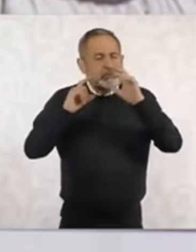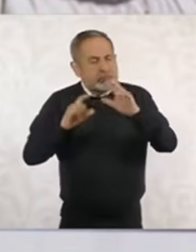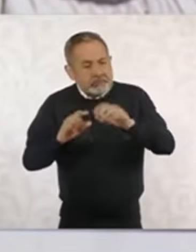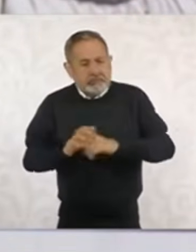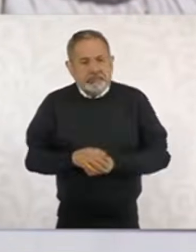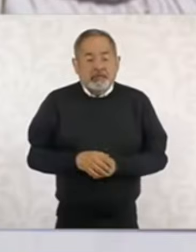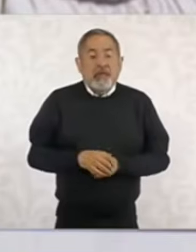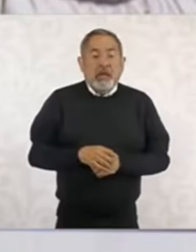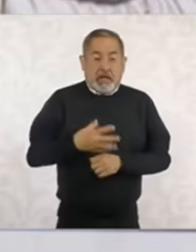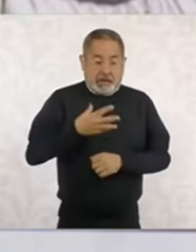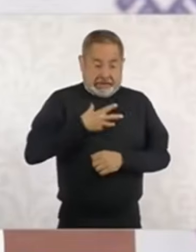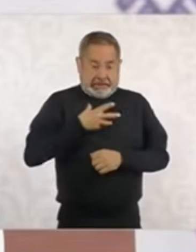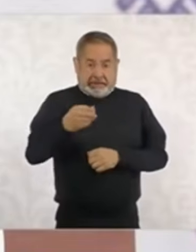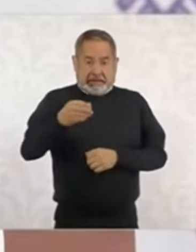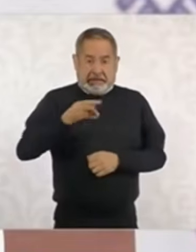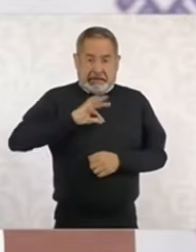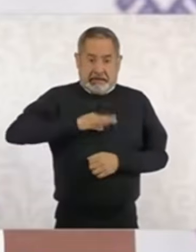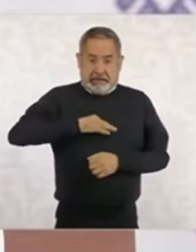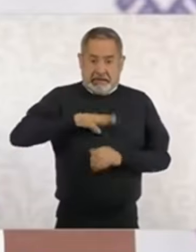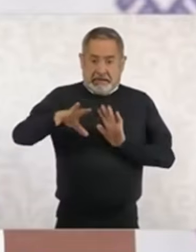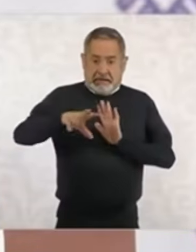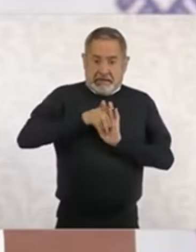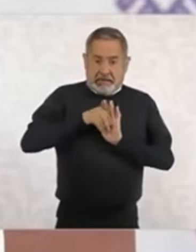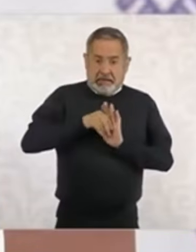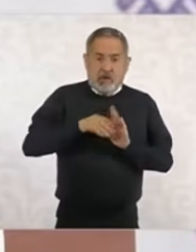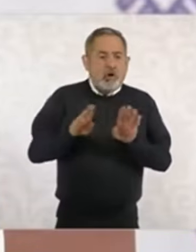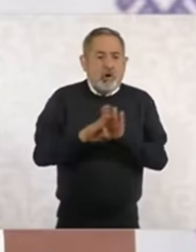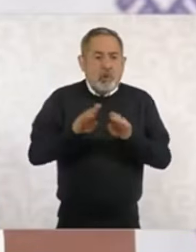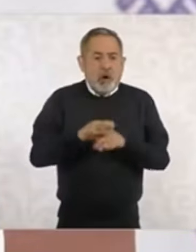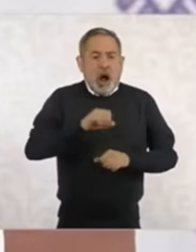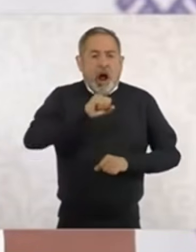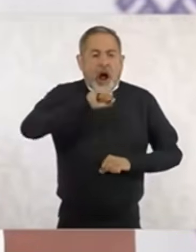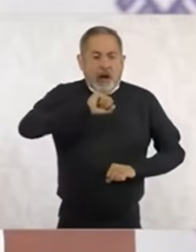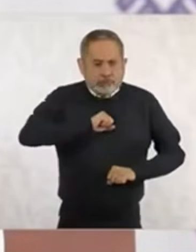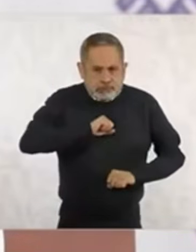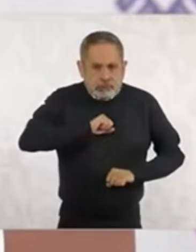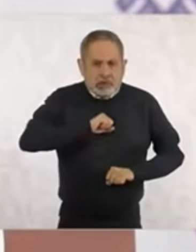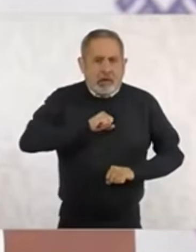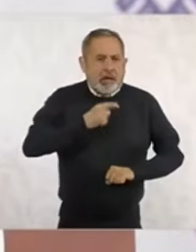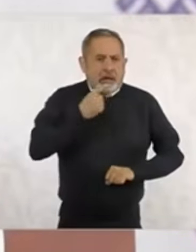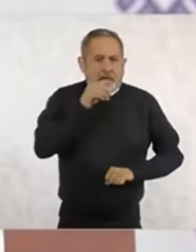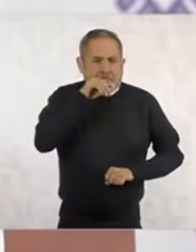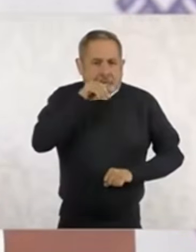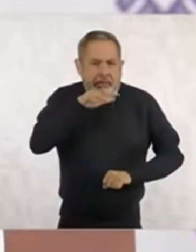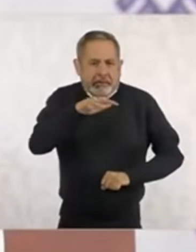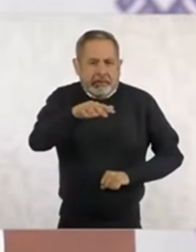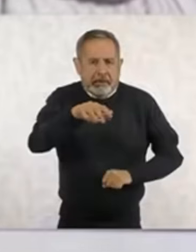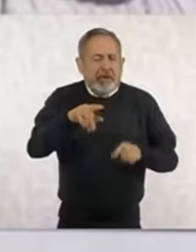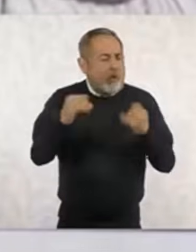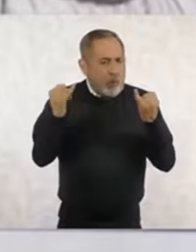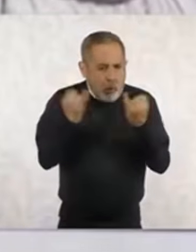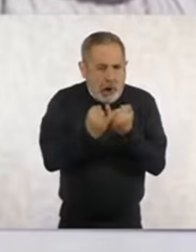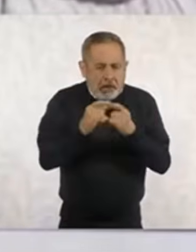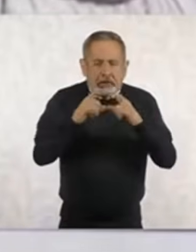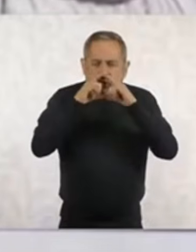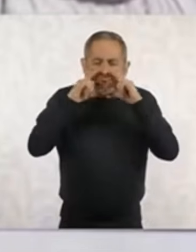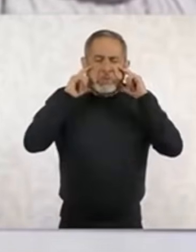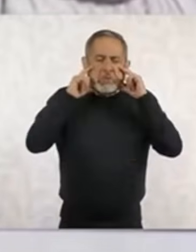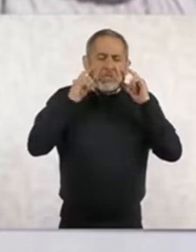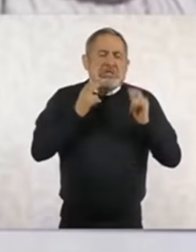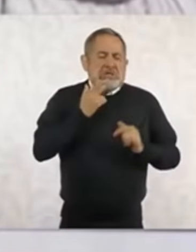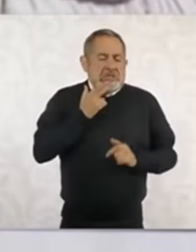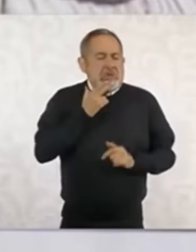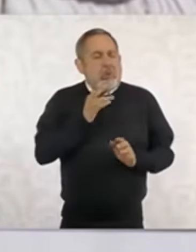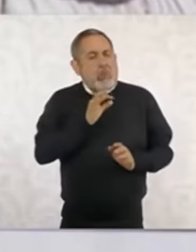es por, igual, si se tose, se queda en... Entonces el cubrebocas puede funcionar. Pero